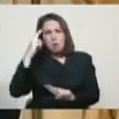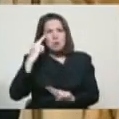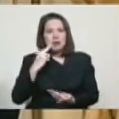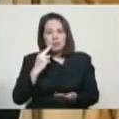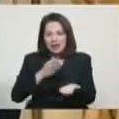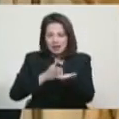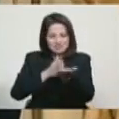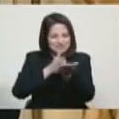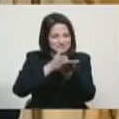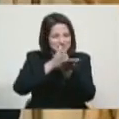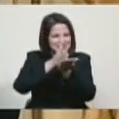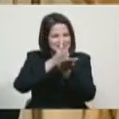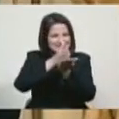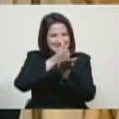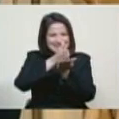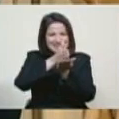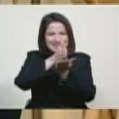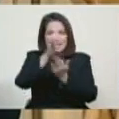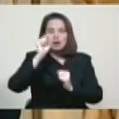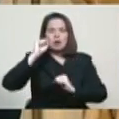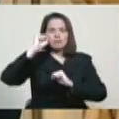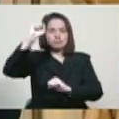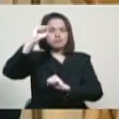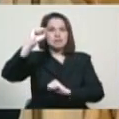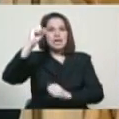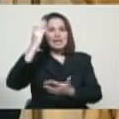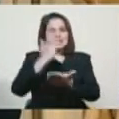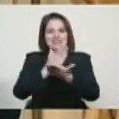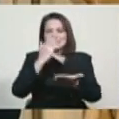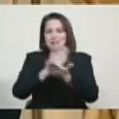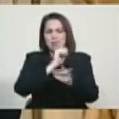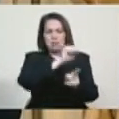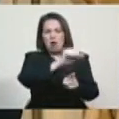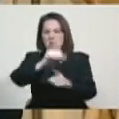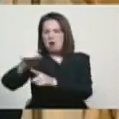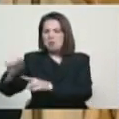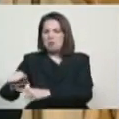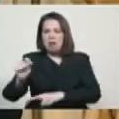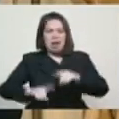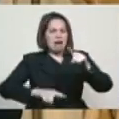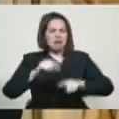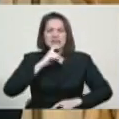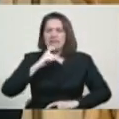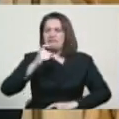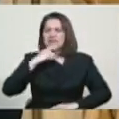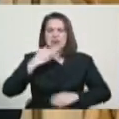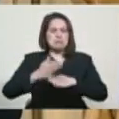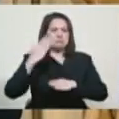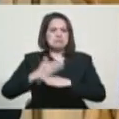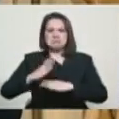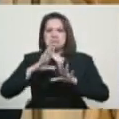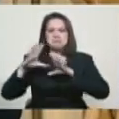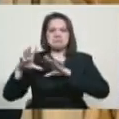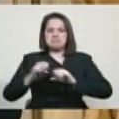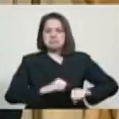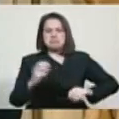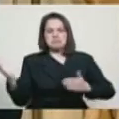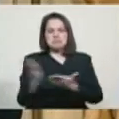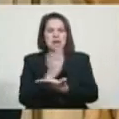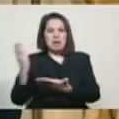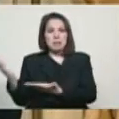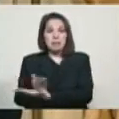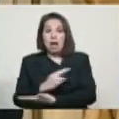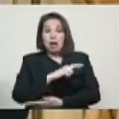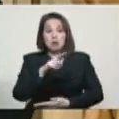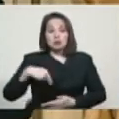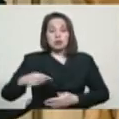toque transitar, triunfará por encima de todas las dificultades y de todas las amenazas y acechanzas que nos